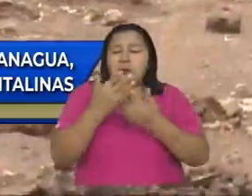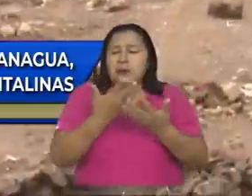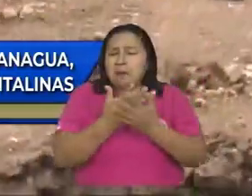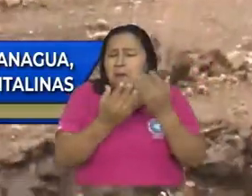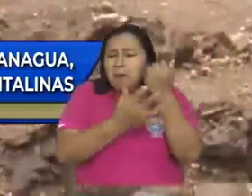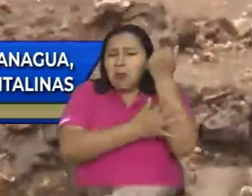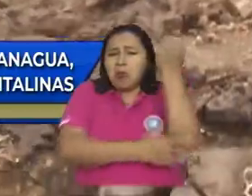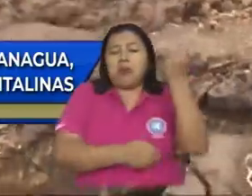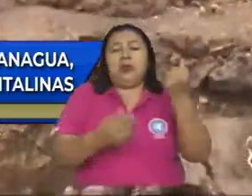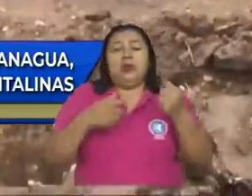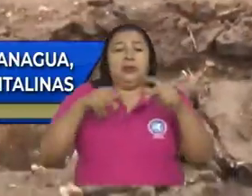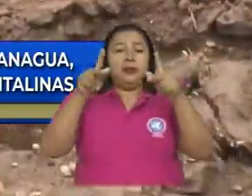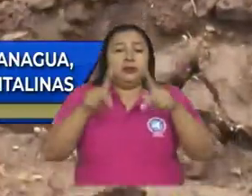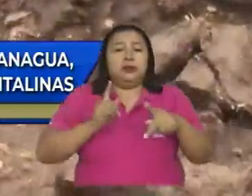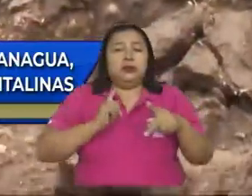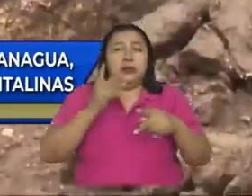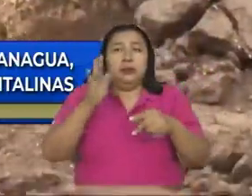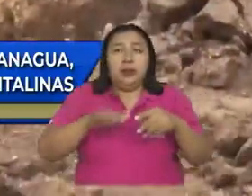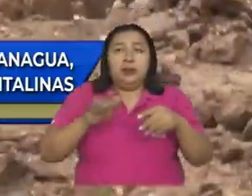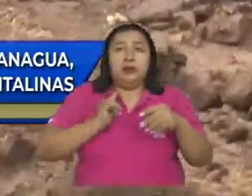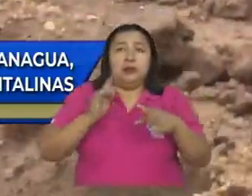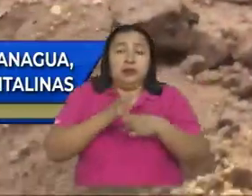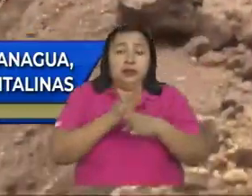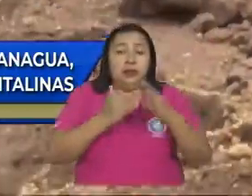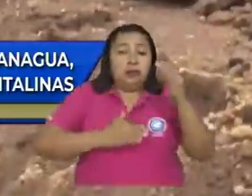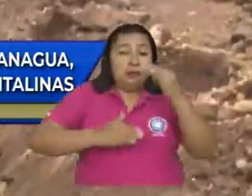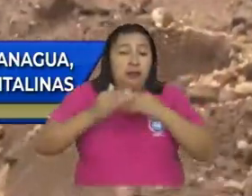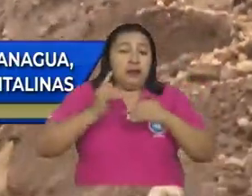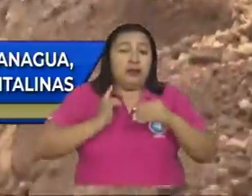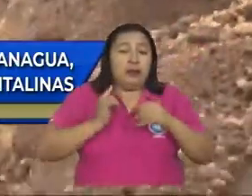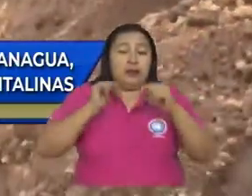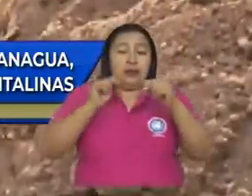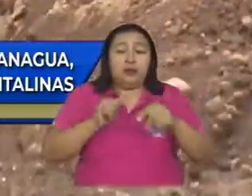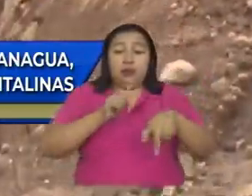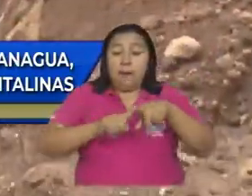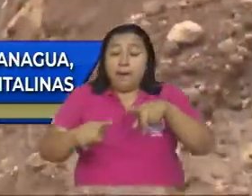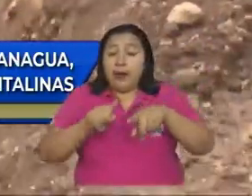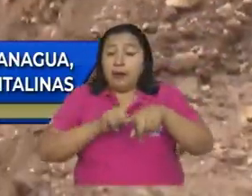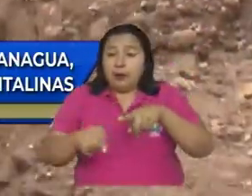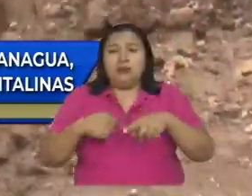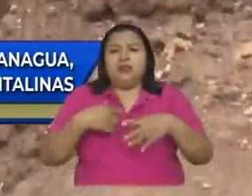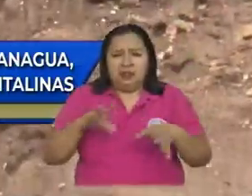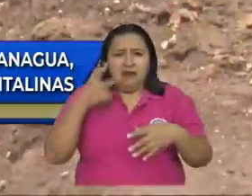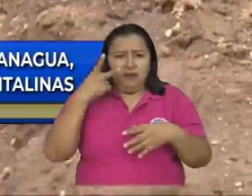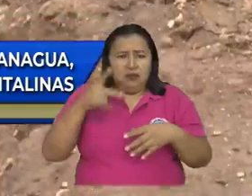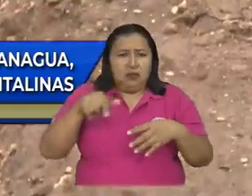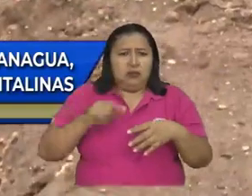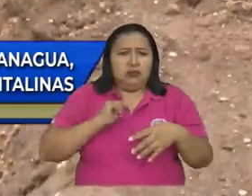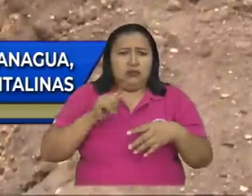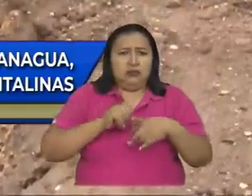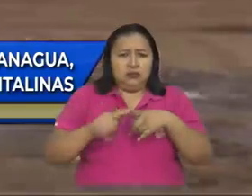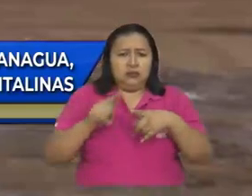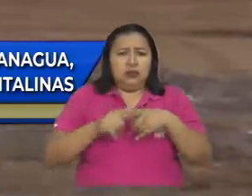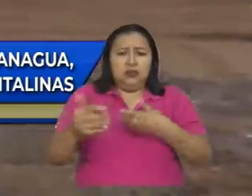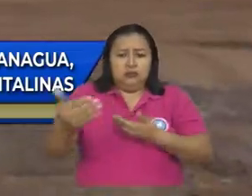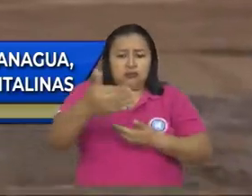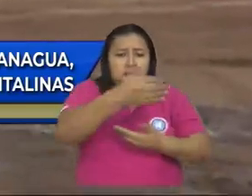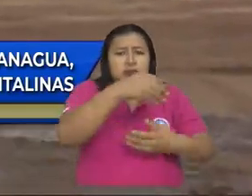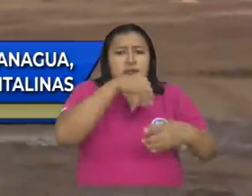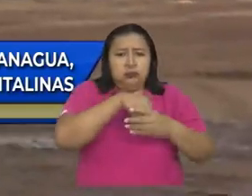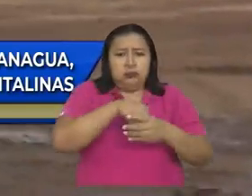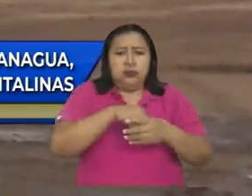las familias con menos recursos, son las familias que más cumplen en sus pagos. Y nosotros lo vimos, nuestras cajas de recaudación, ¿verdad?